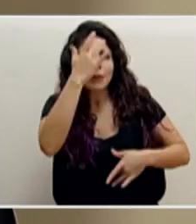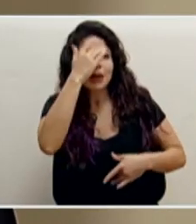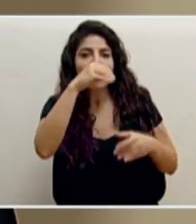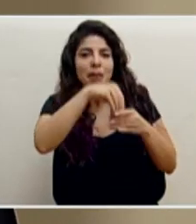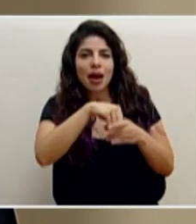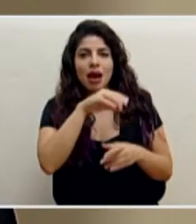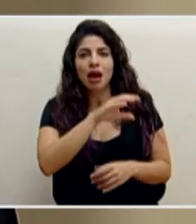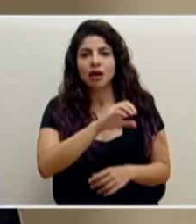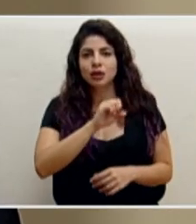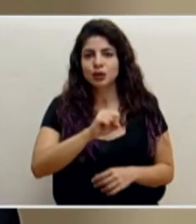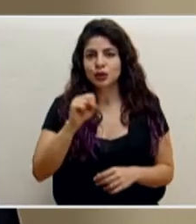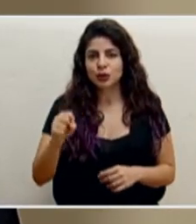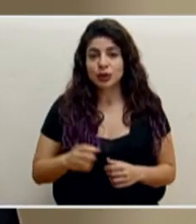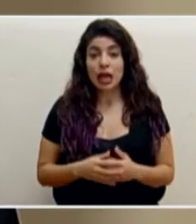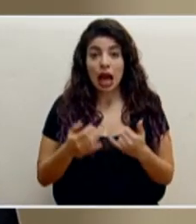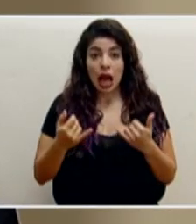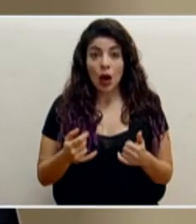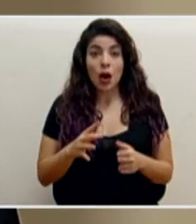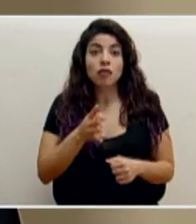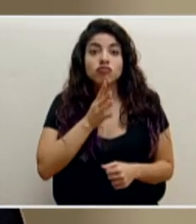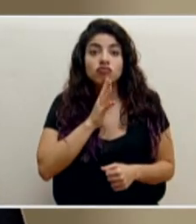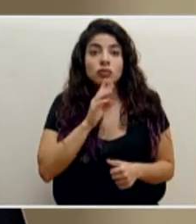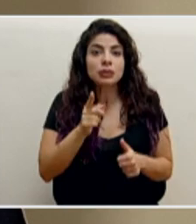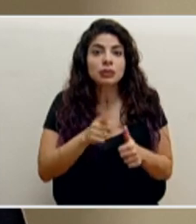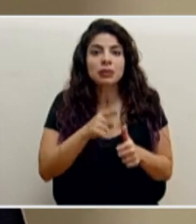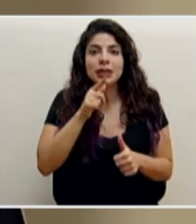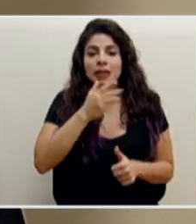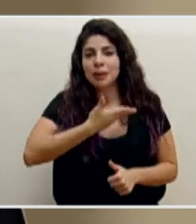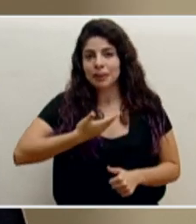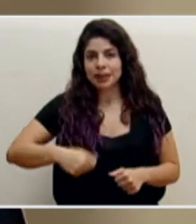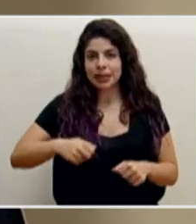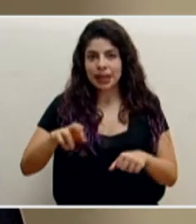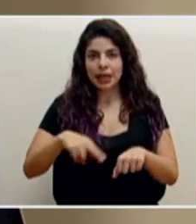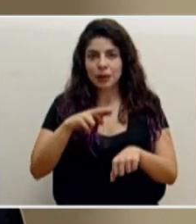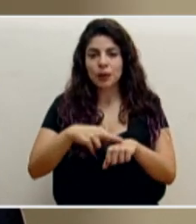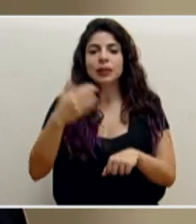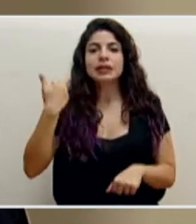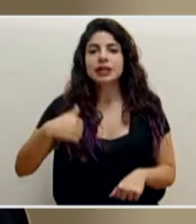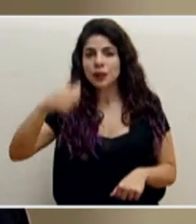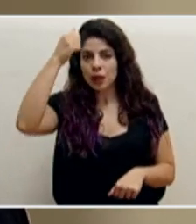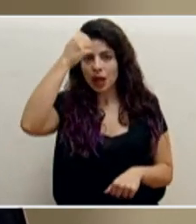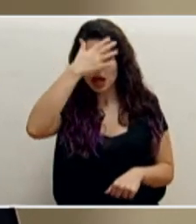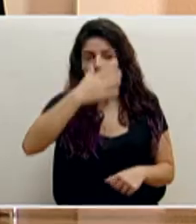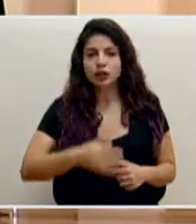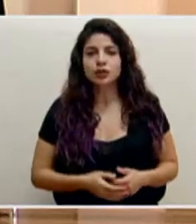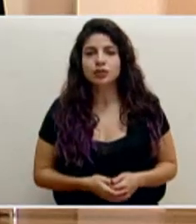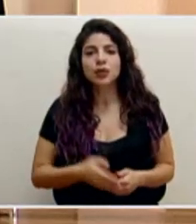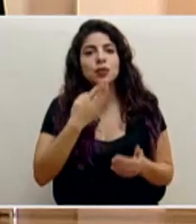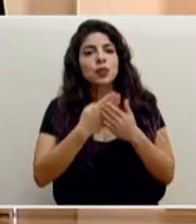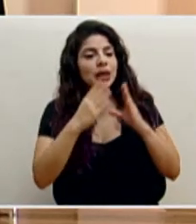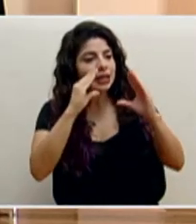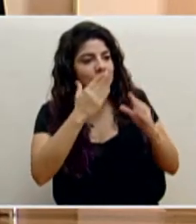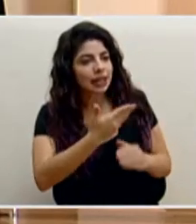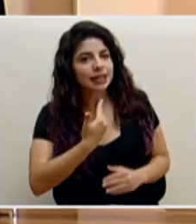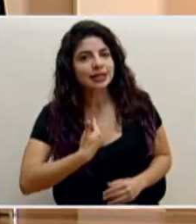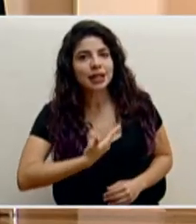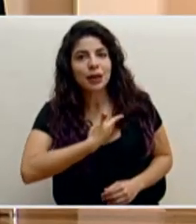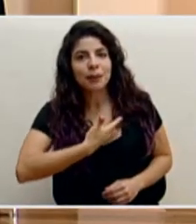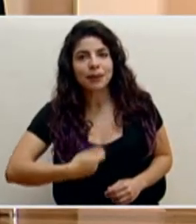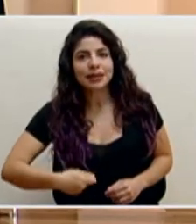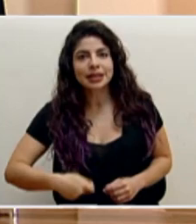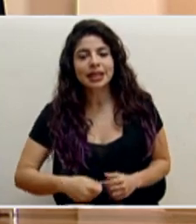de Seguro Social. Escuchamos el mensaje del presidente de la República, el señor Carlos Alvarado. Muy buenas tardes, señor presidente.